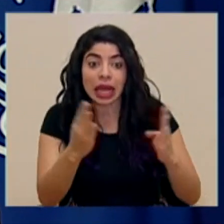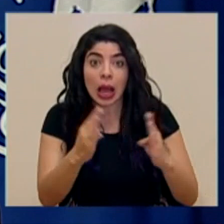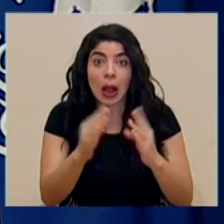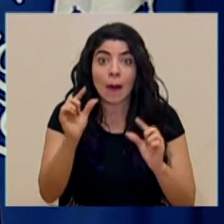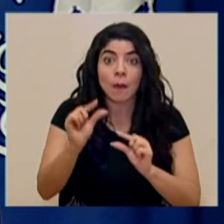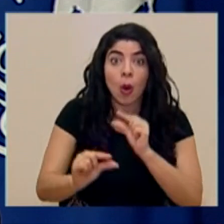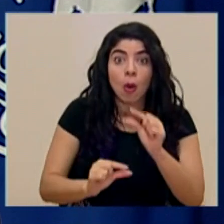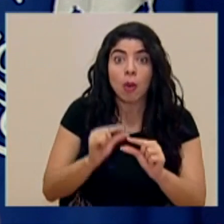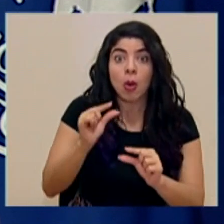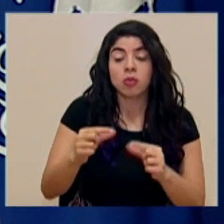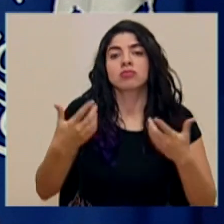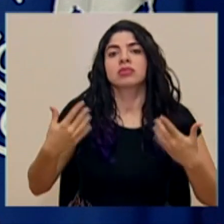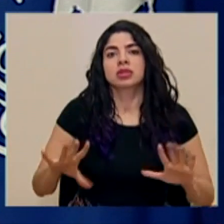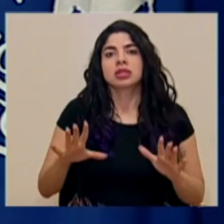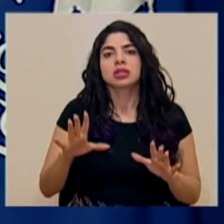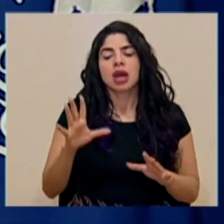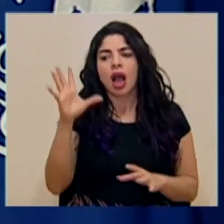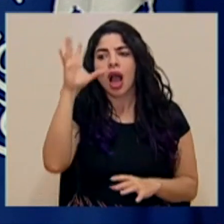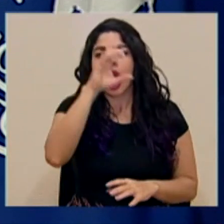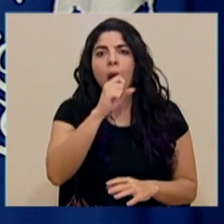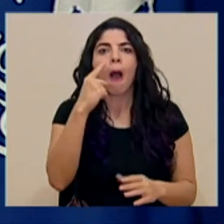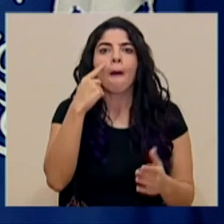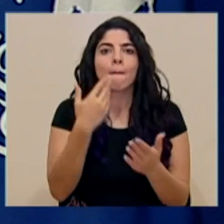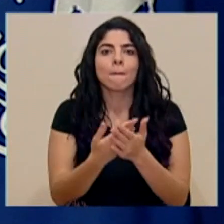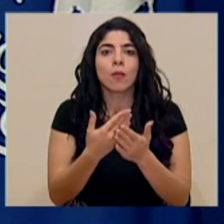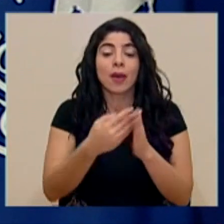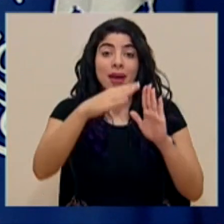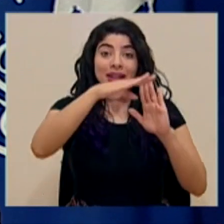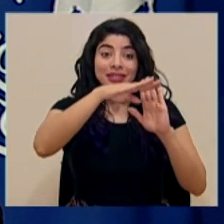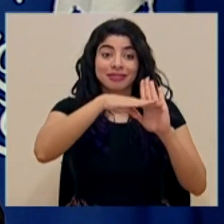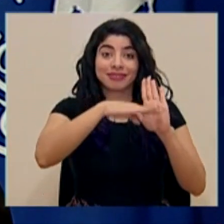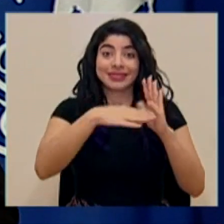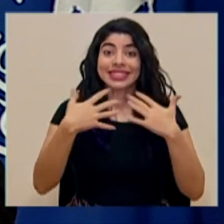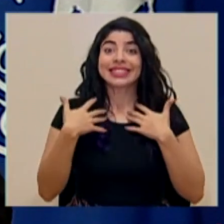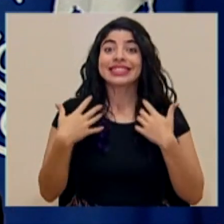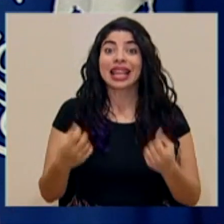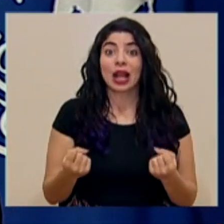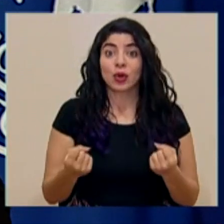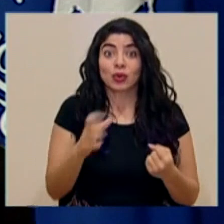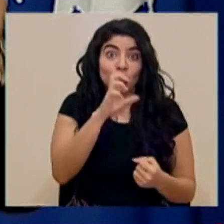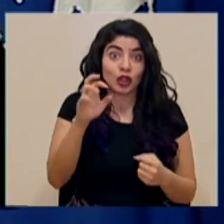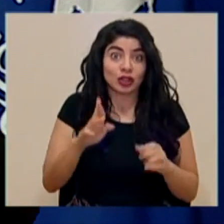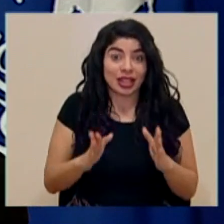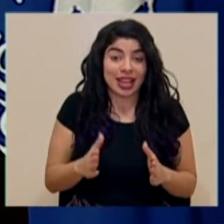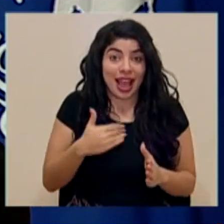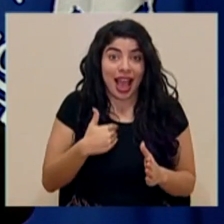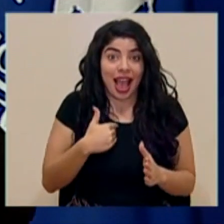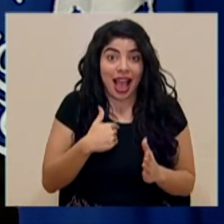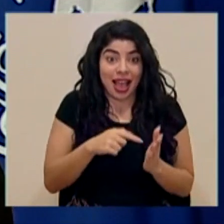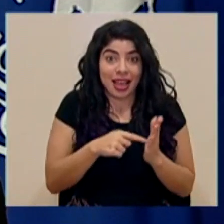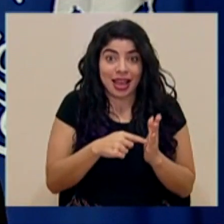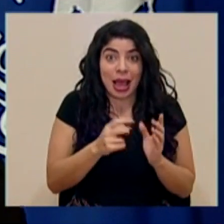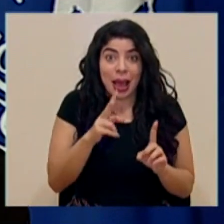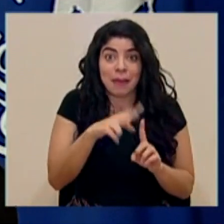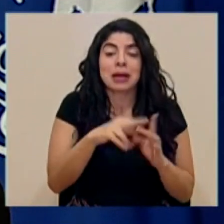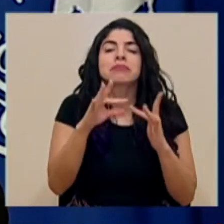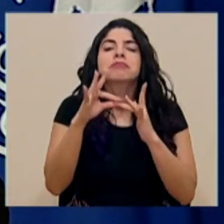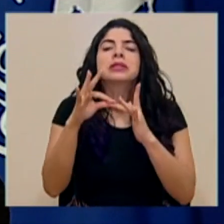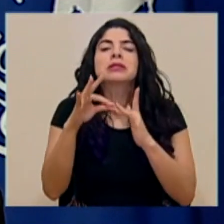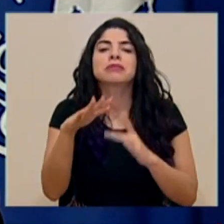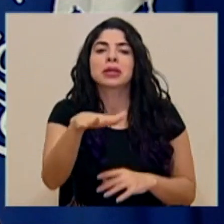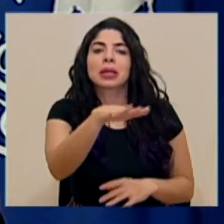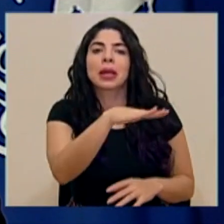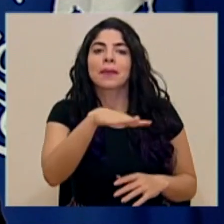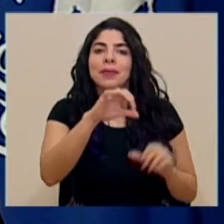hemos también logrado probar que los protocolos sanitarios implementados en Costa Rica, y en particular me refiero a los de la